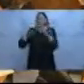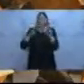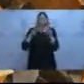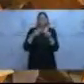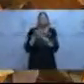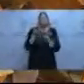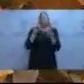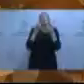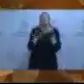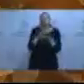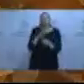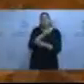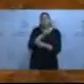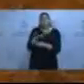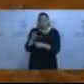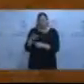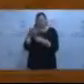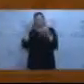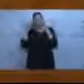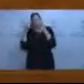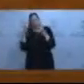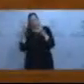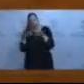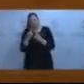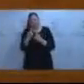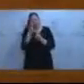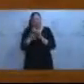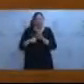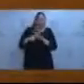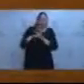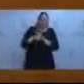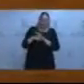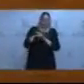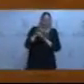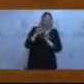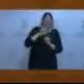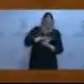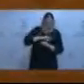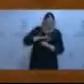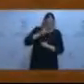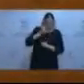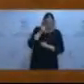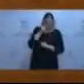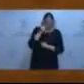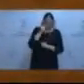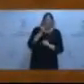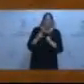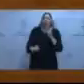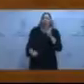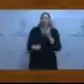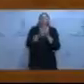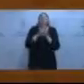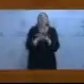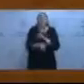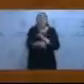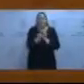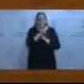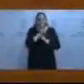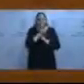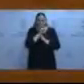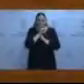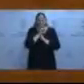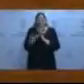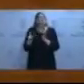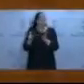le queremos recomendar una película al señor Fernández. La ley del silencio. Las veces que sean